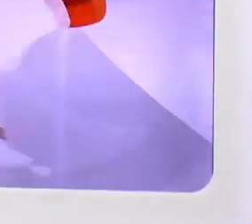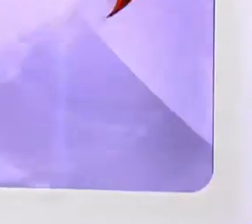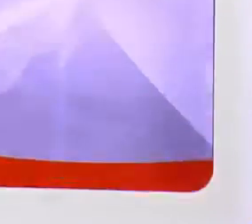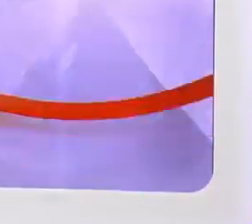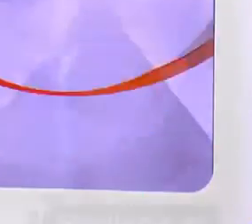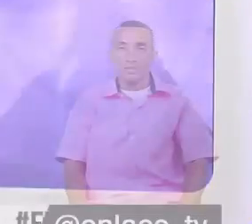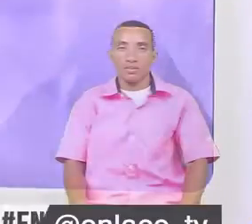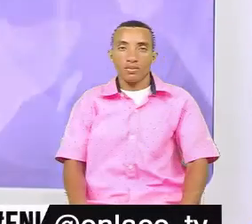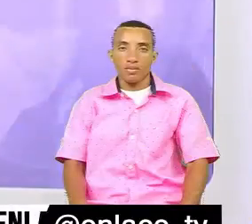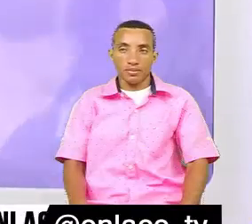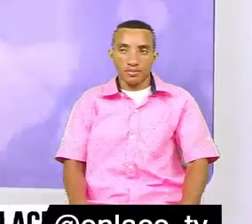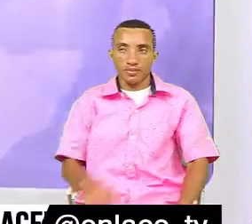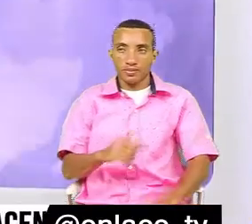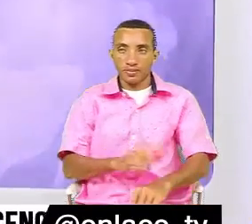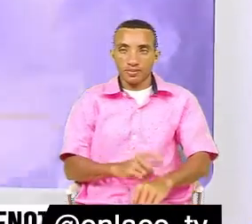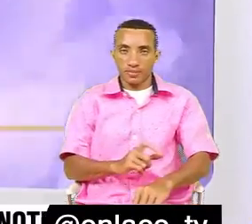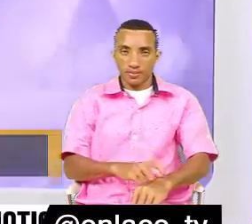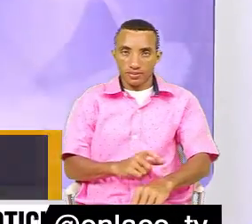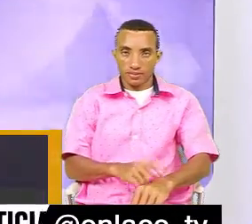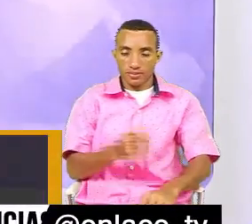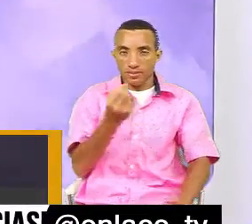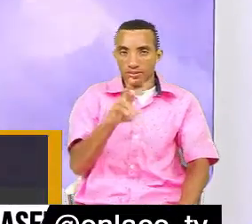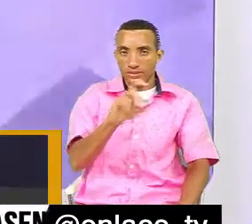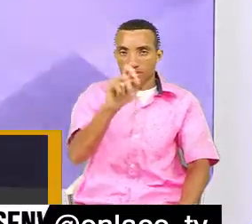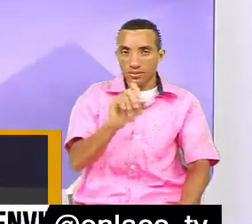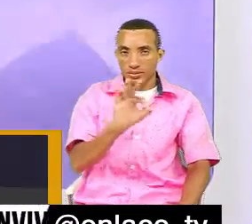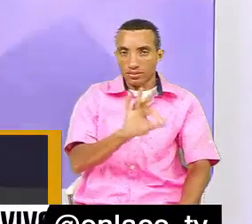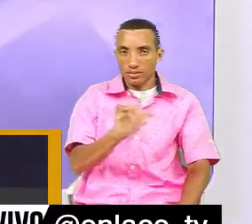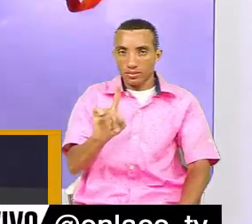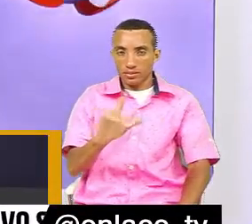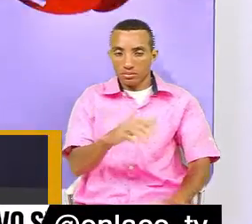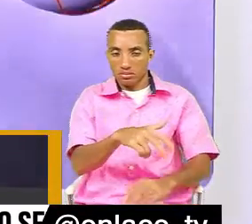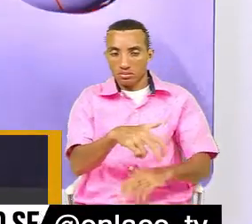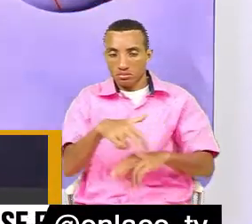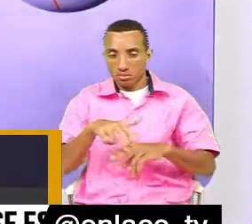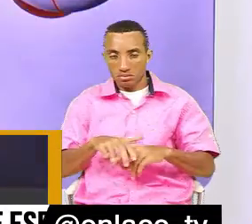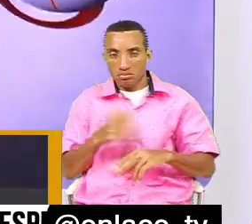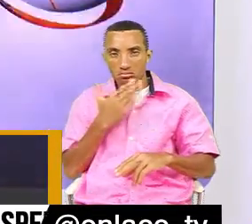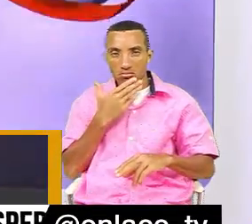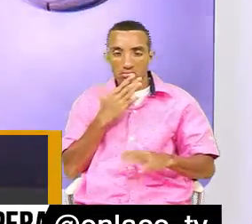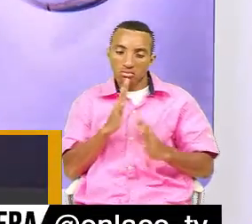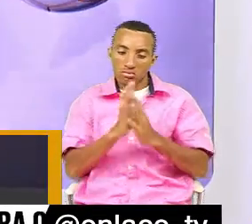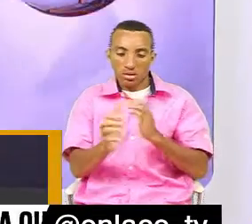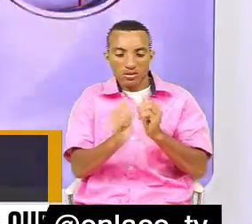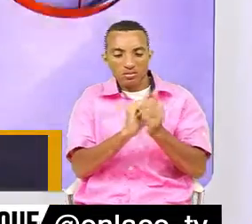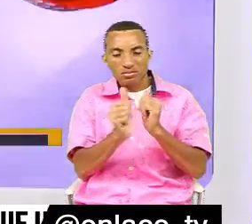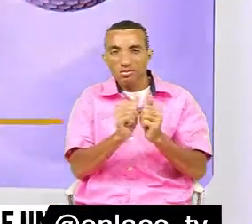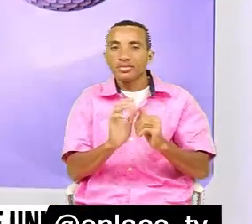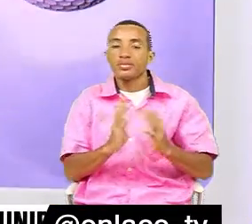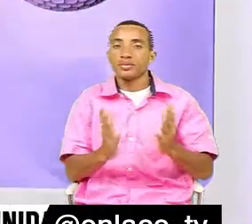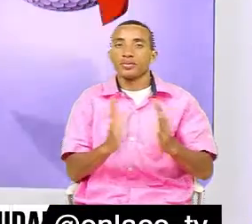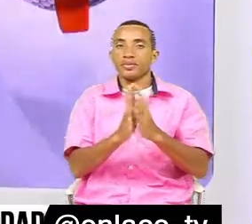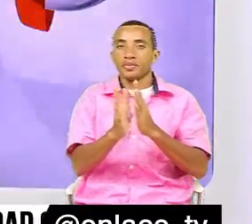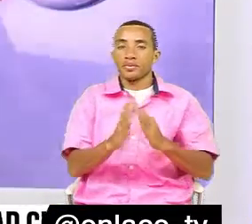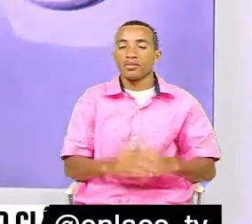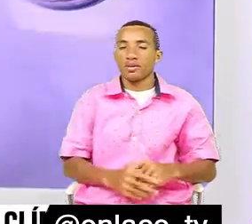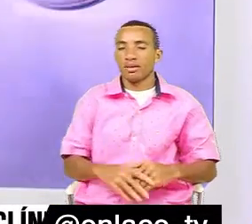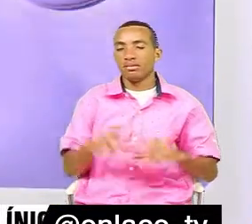Del día, 31 minutos, llega la información deportiva, Enlace Noticias. Pónganse cómodos, está la información. Hablemos de